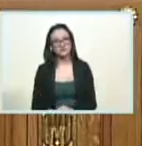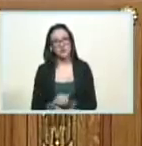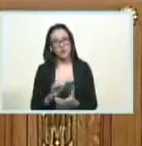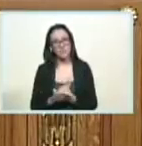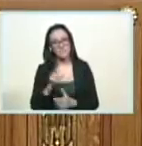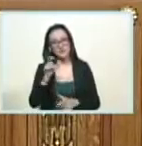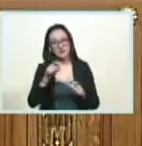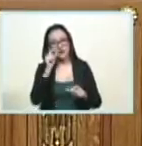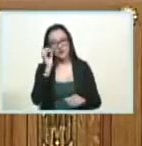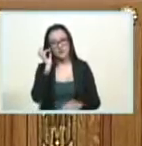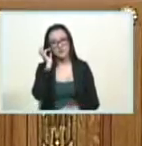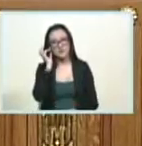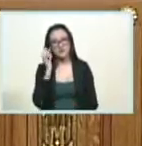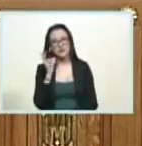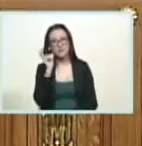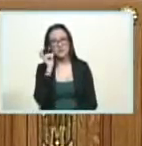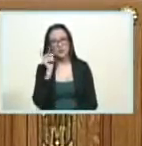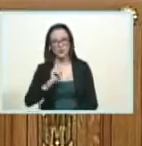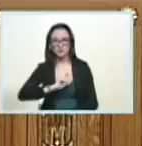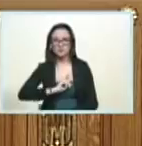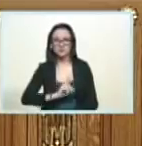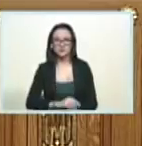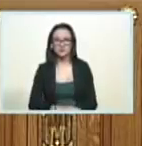Compañeros, compañeras, compatriotas que me escuchan,